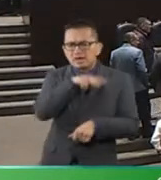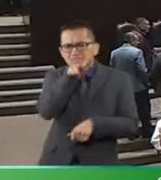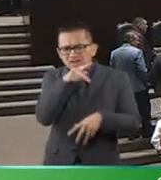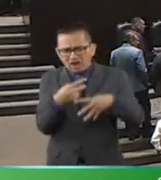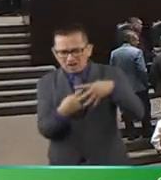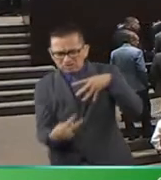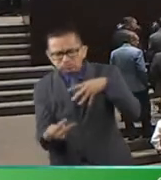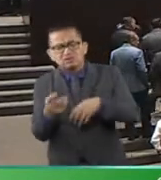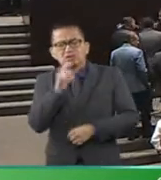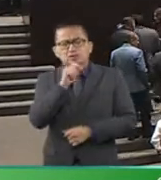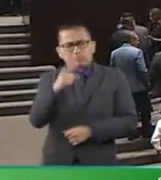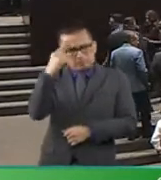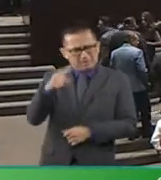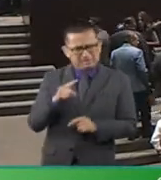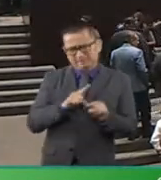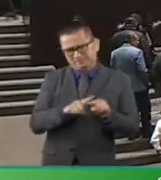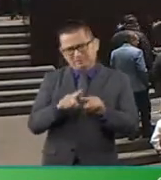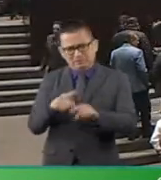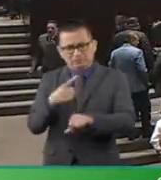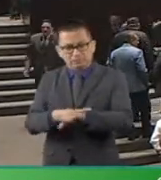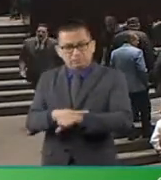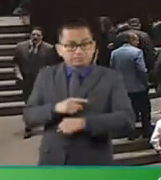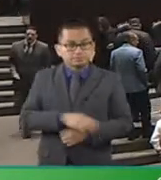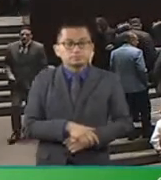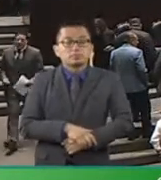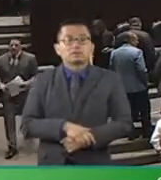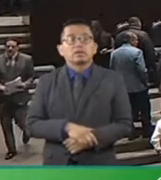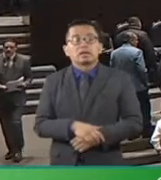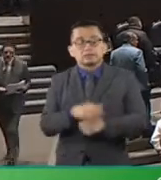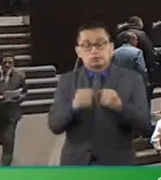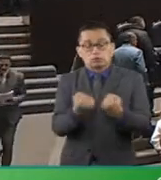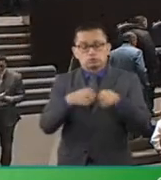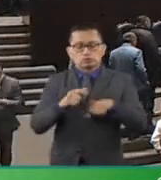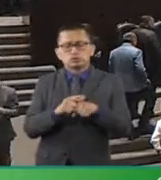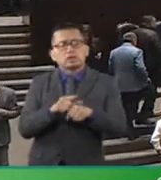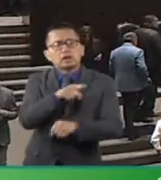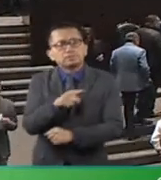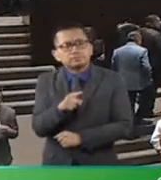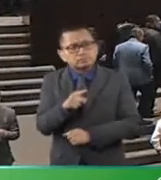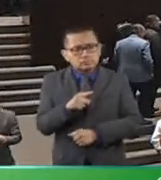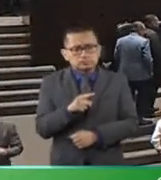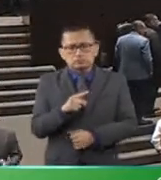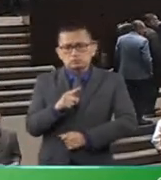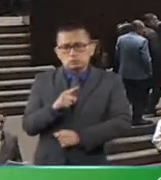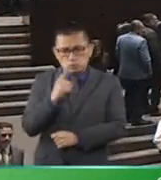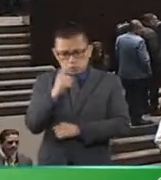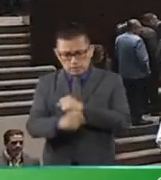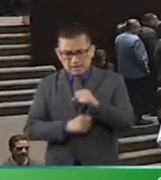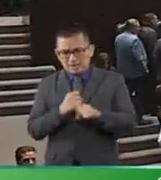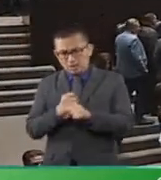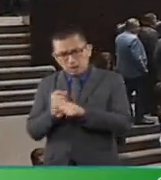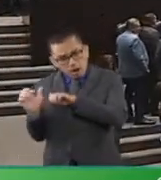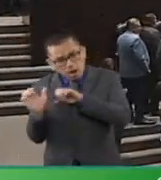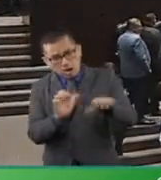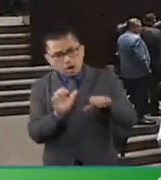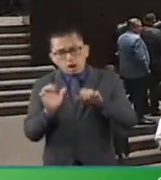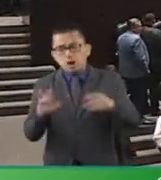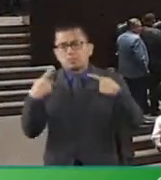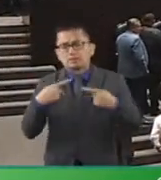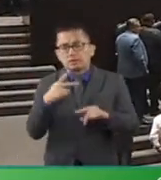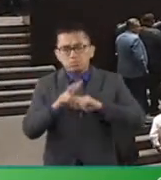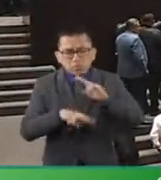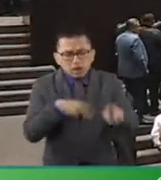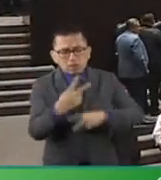fascitis plantar. El Seguro Social recibe 30,000 personas al año con